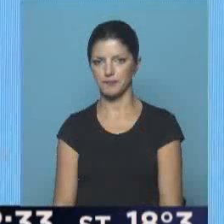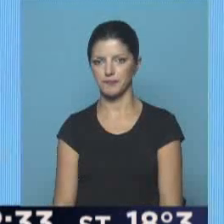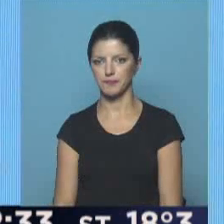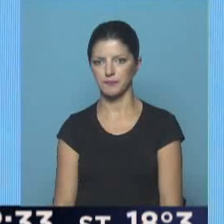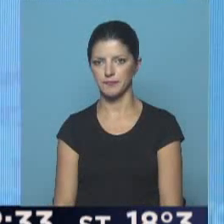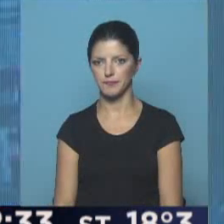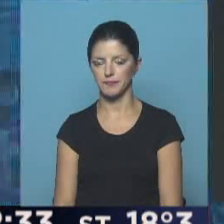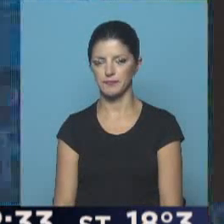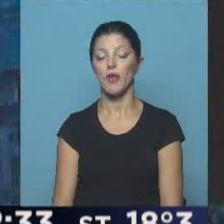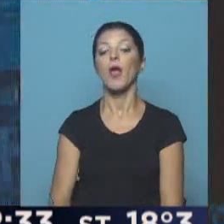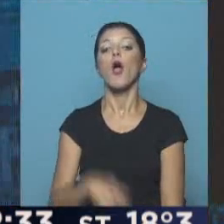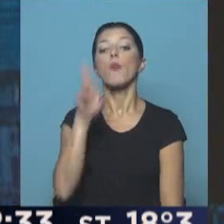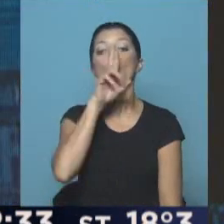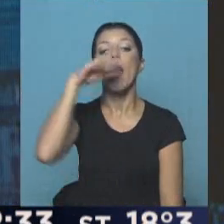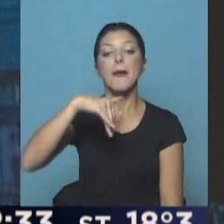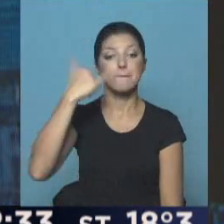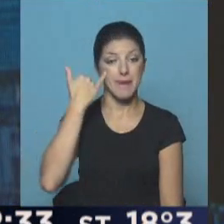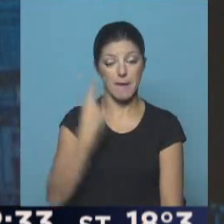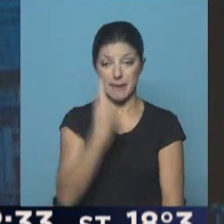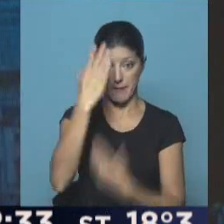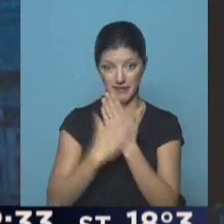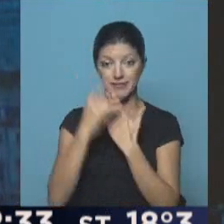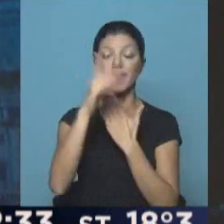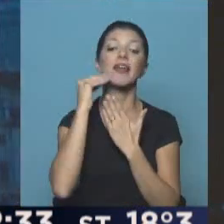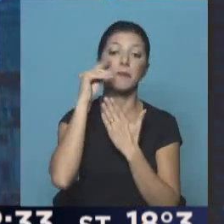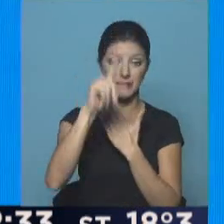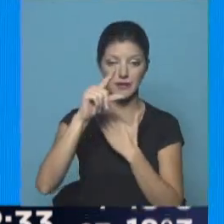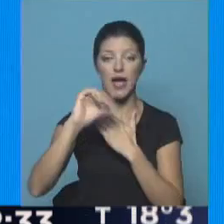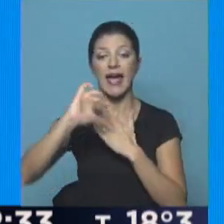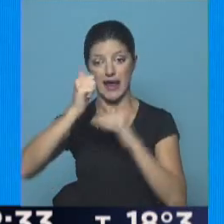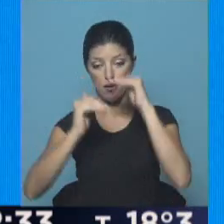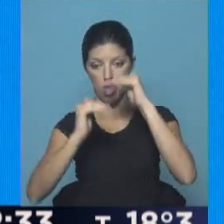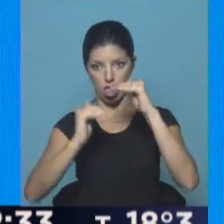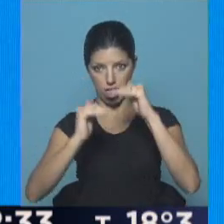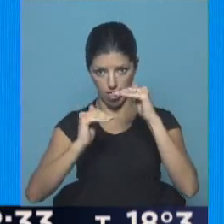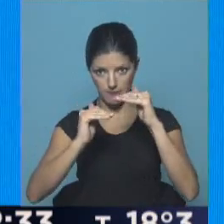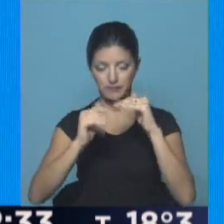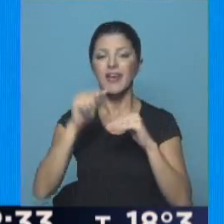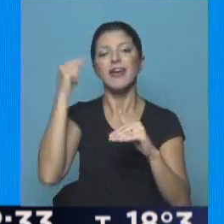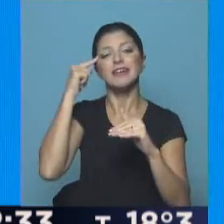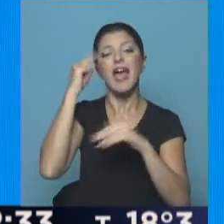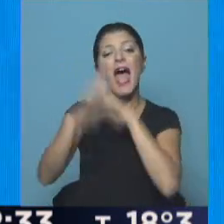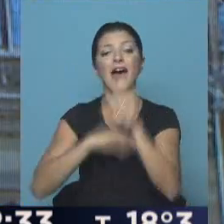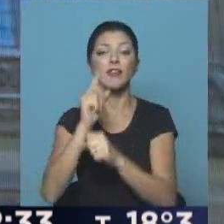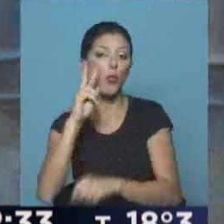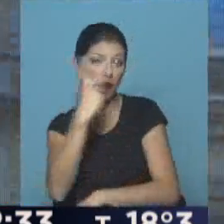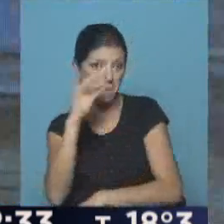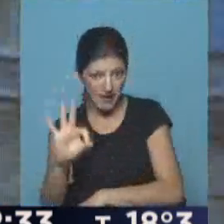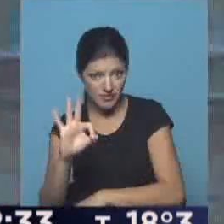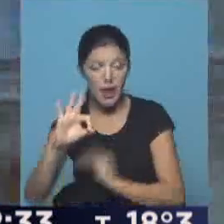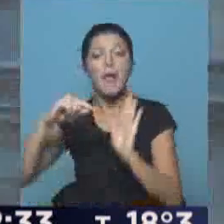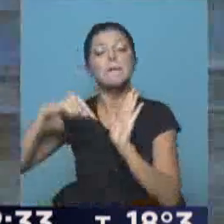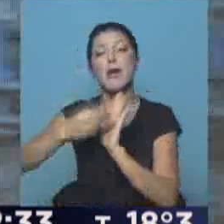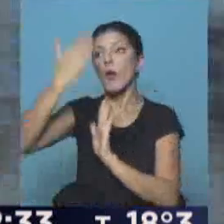El ajustado triunfo de Theresa May, la primera ministra británica, en las elecciones legislativas anticipadas. Tenía plazo hasta 2020, pero en